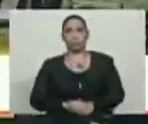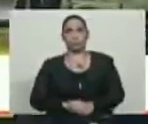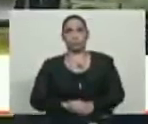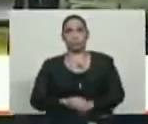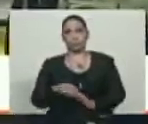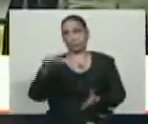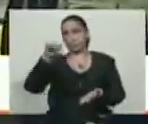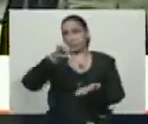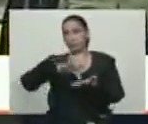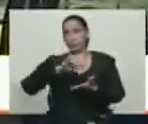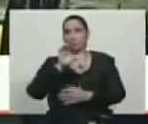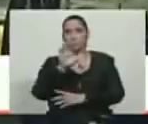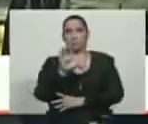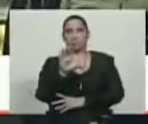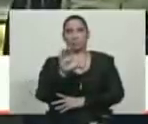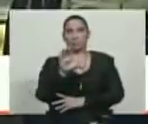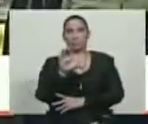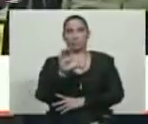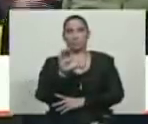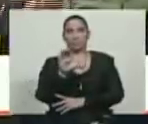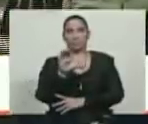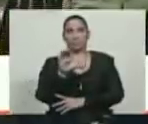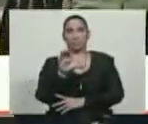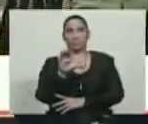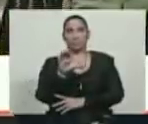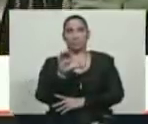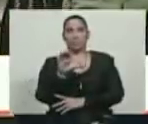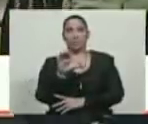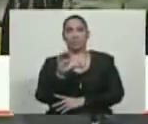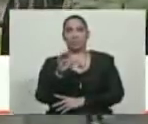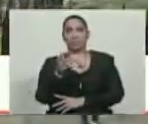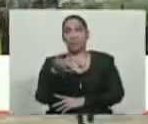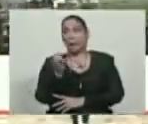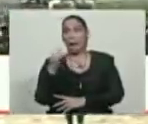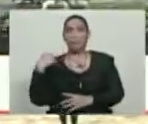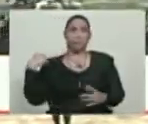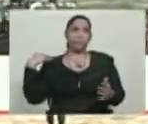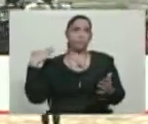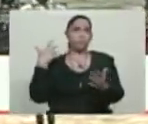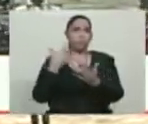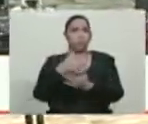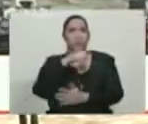centro del país, es una zona llena de leyendas.